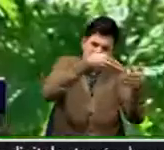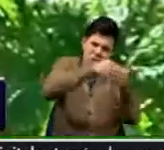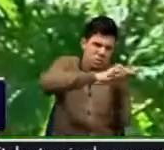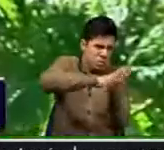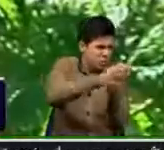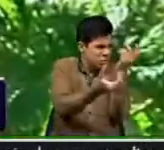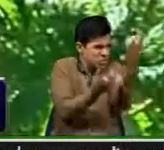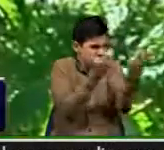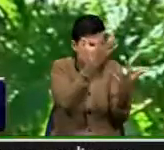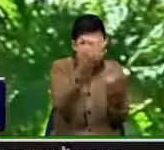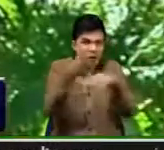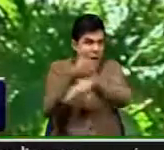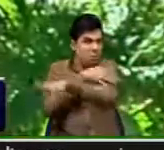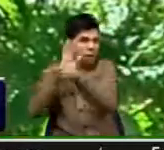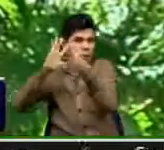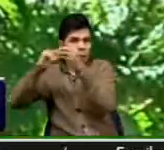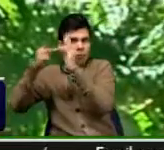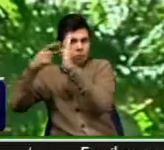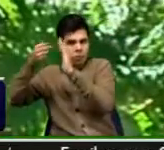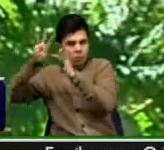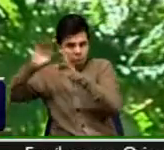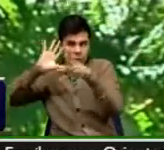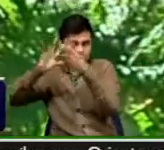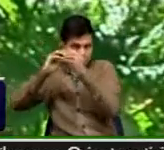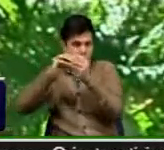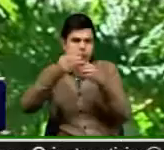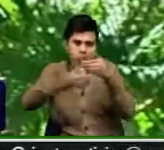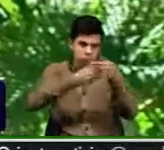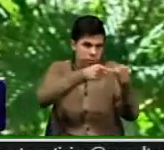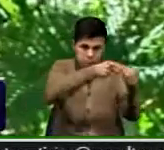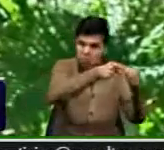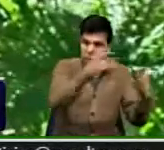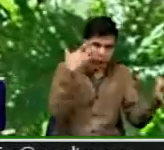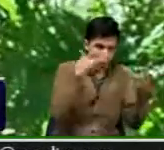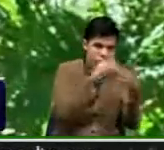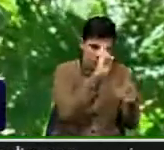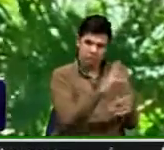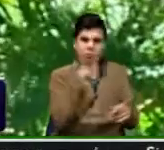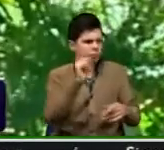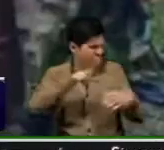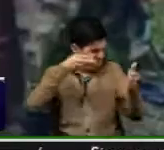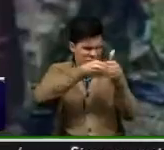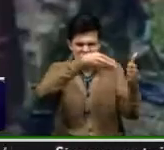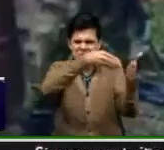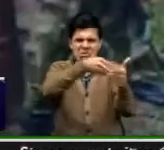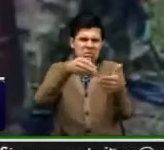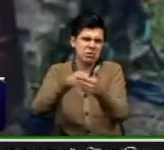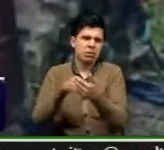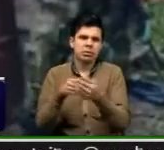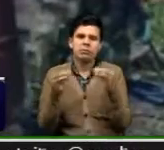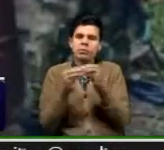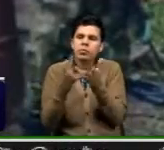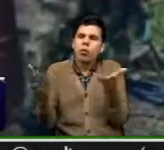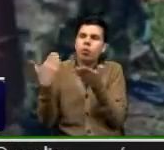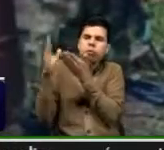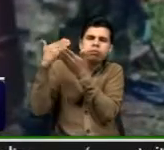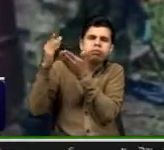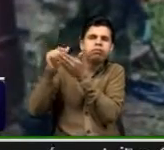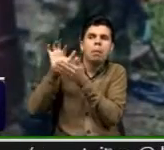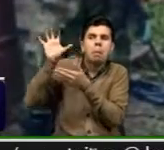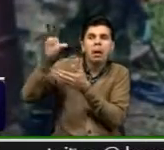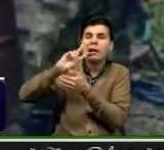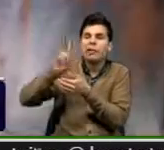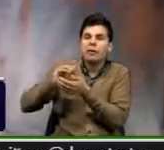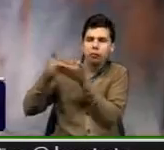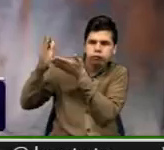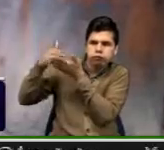2013. El comandante de la 30ª Brigada del Ejército también señaló que hay una preocupación por el ingreso de insumos que provienen desde el vecino